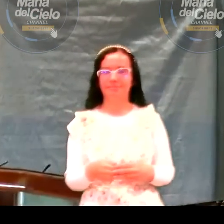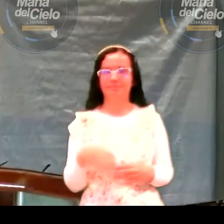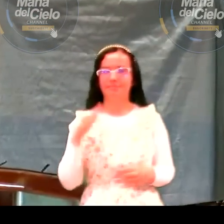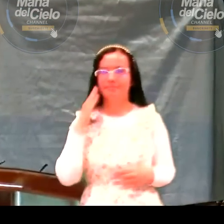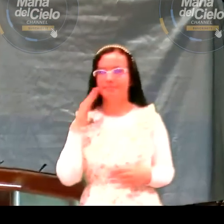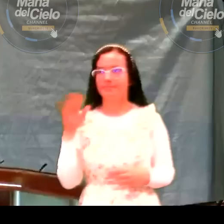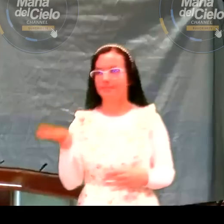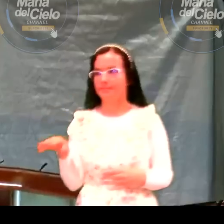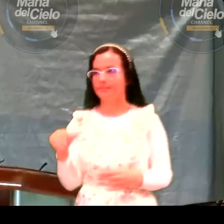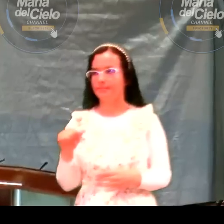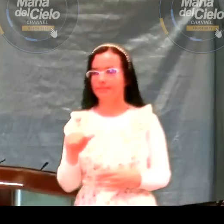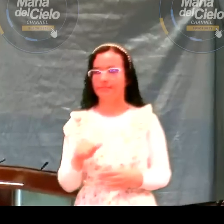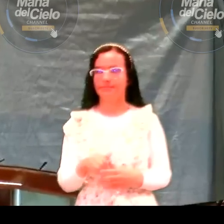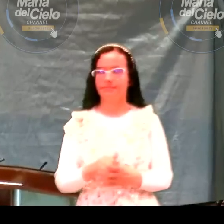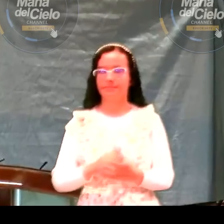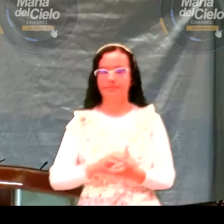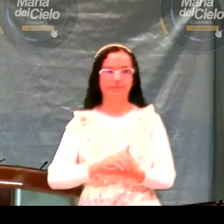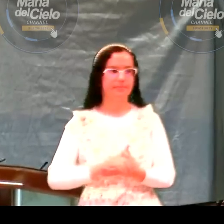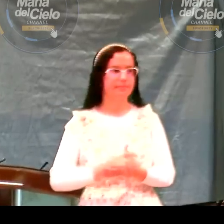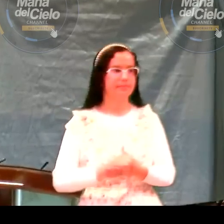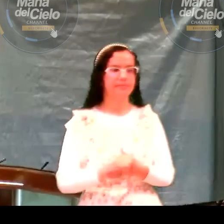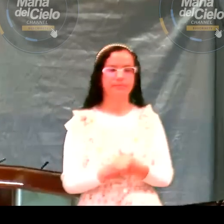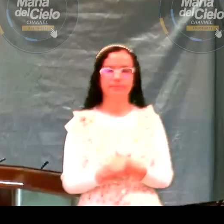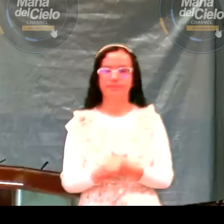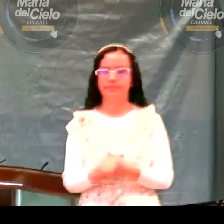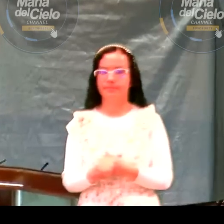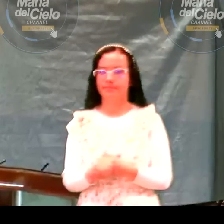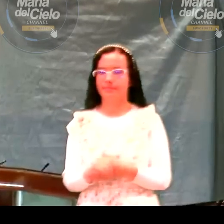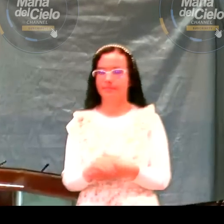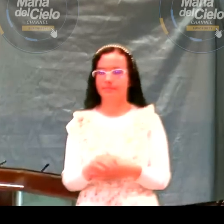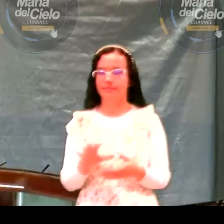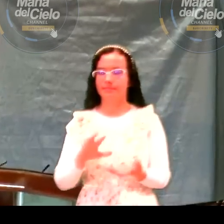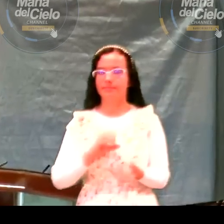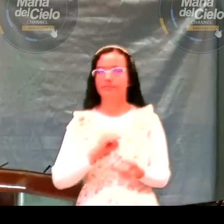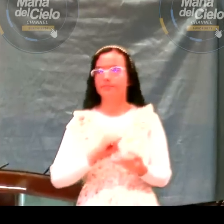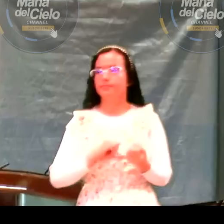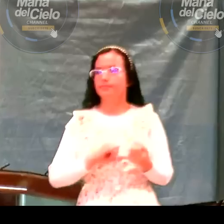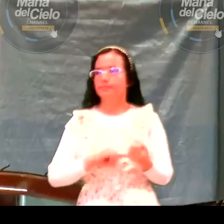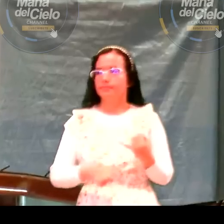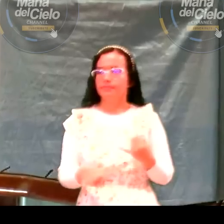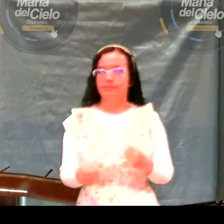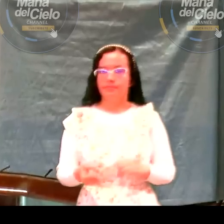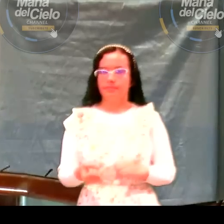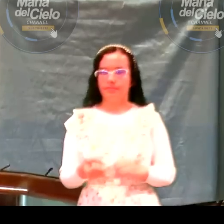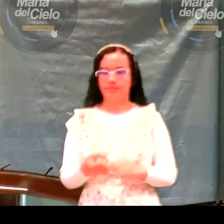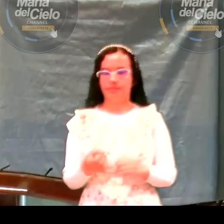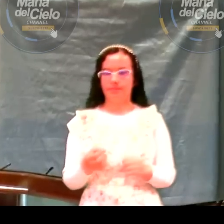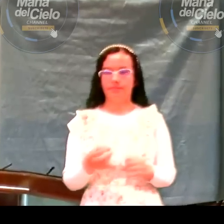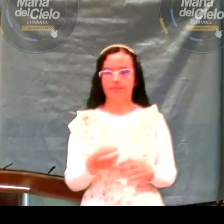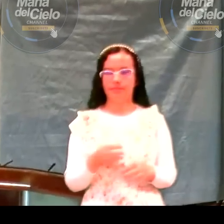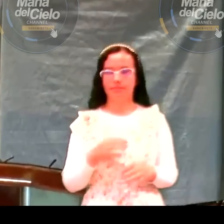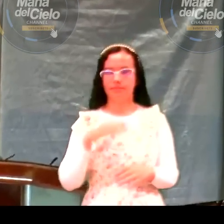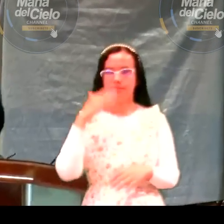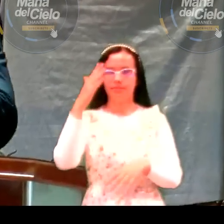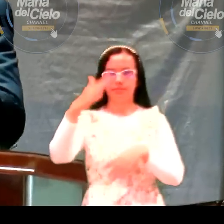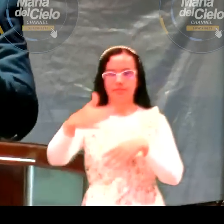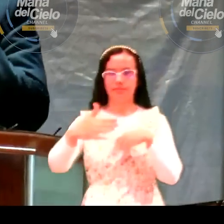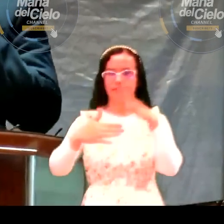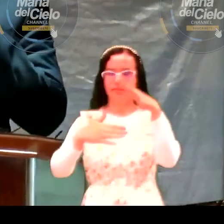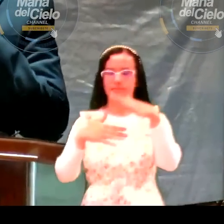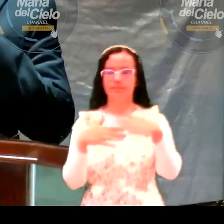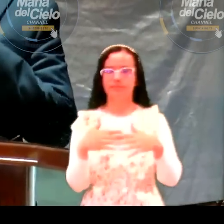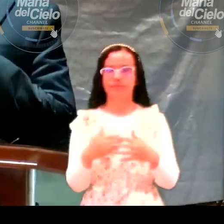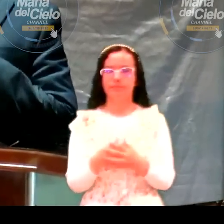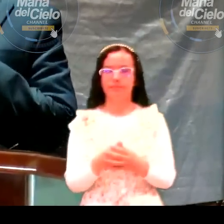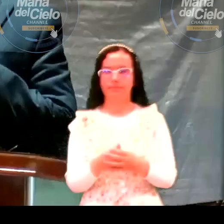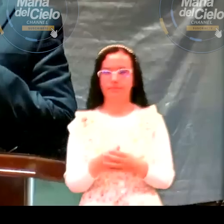hacer, hablando biológicamente. Pero el Señor está por encima de todo. Y yo quiero que usted se atreva a creer